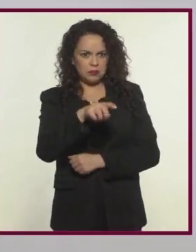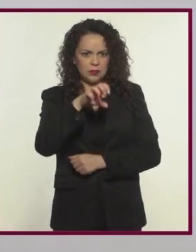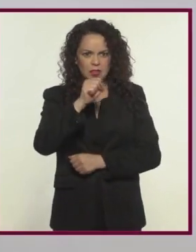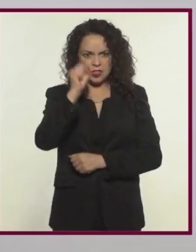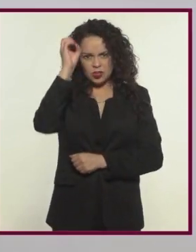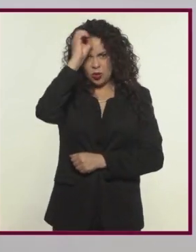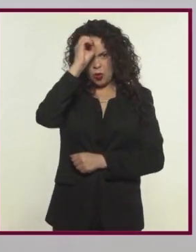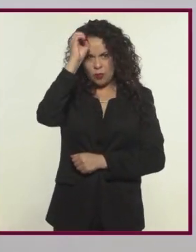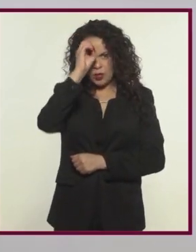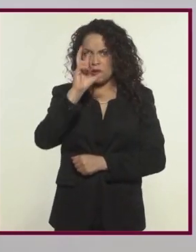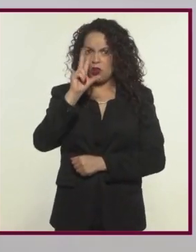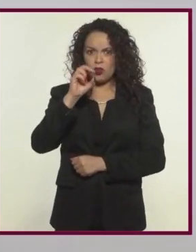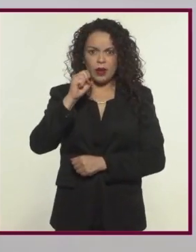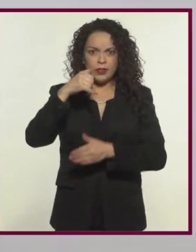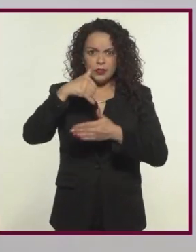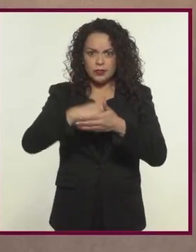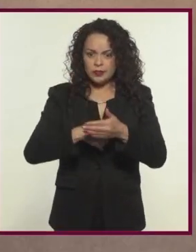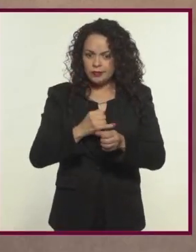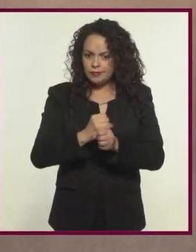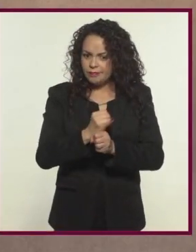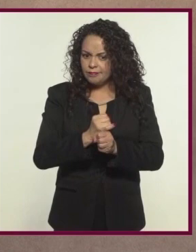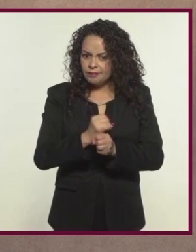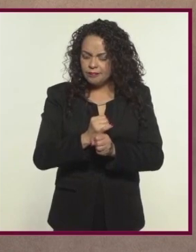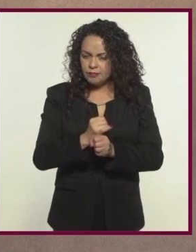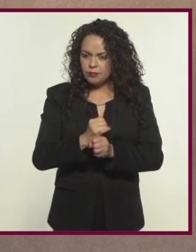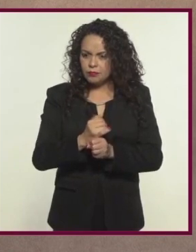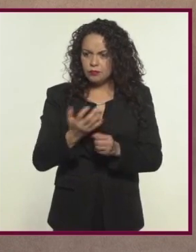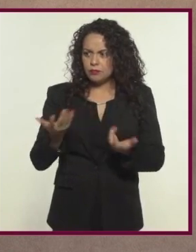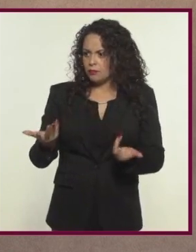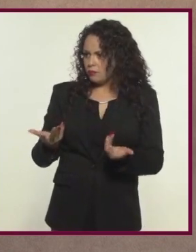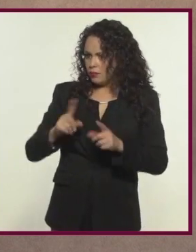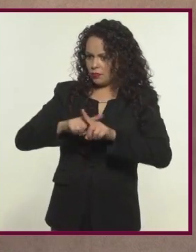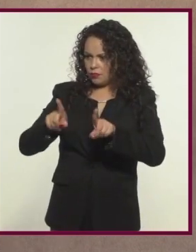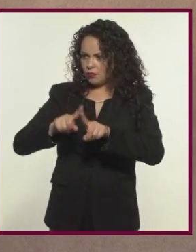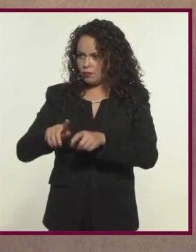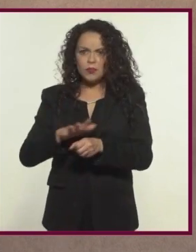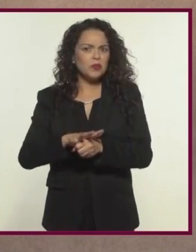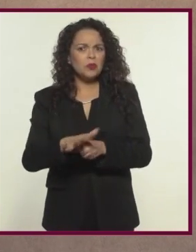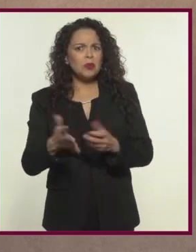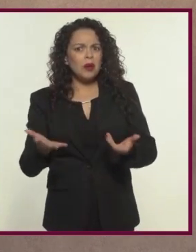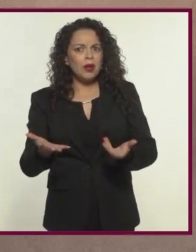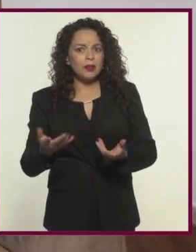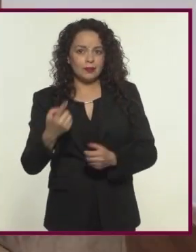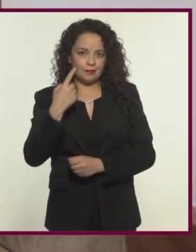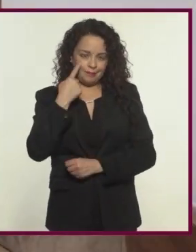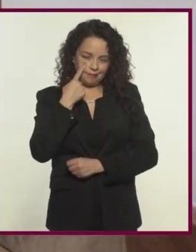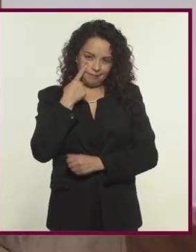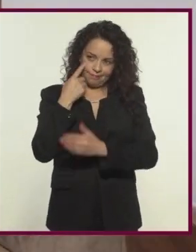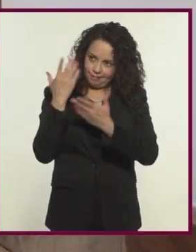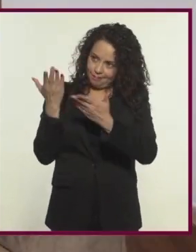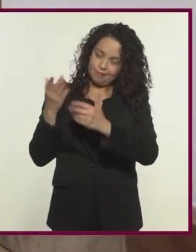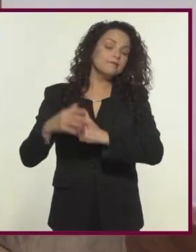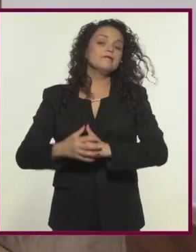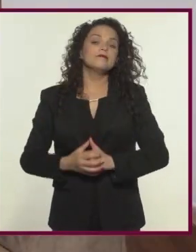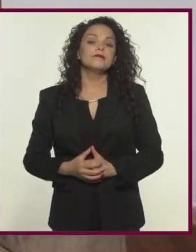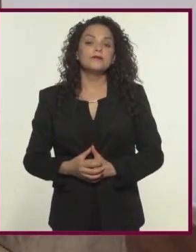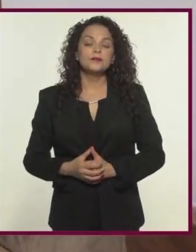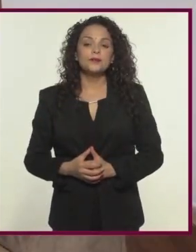una opinión que un análisis? ¿Y cuál es la diferencia? Mira.